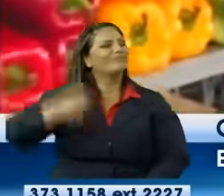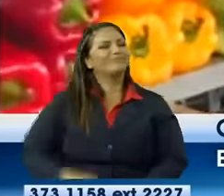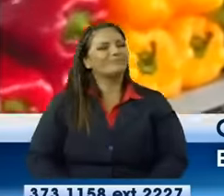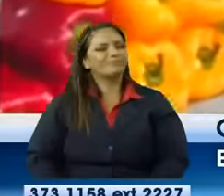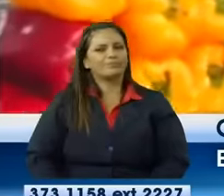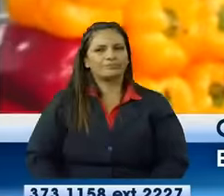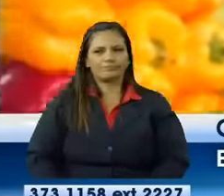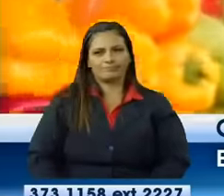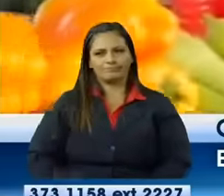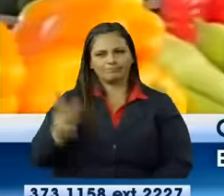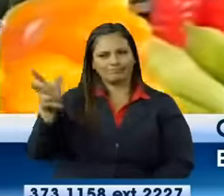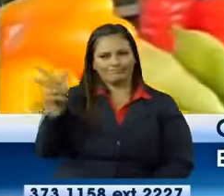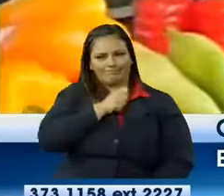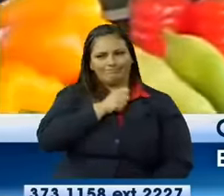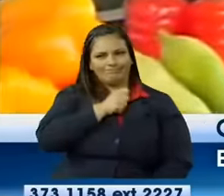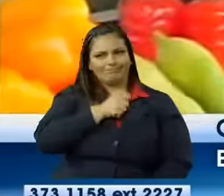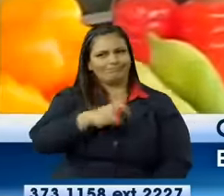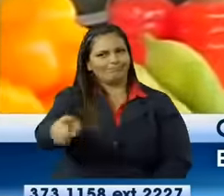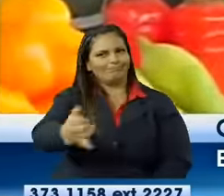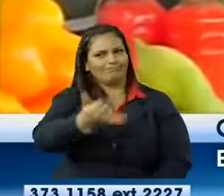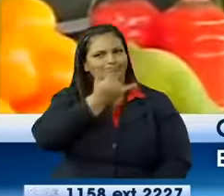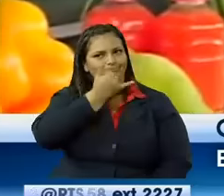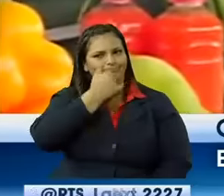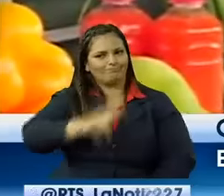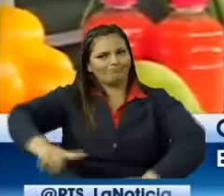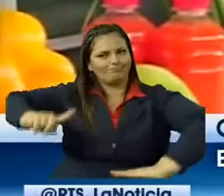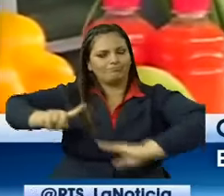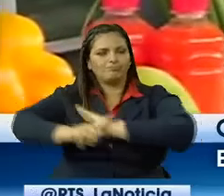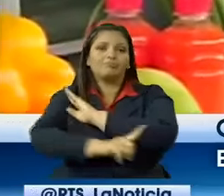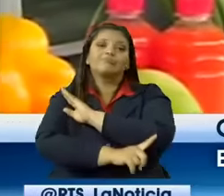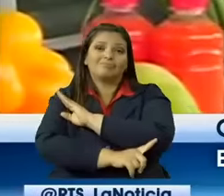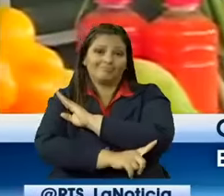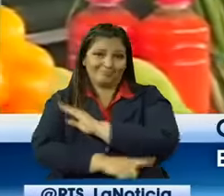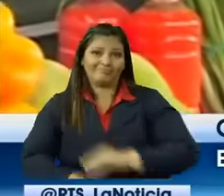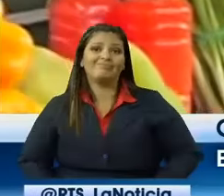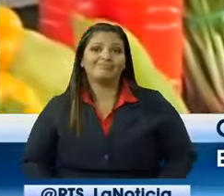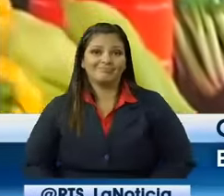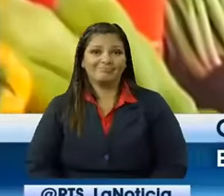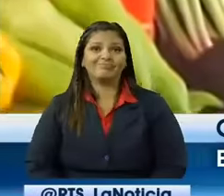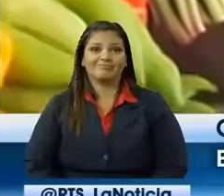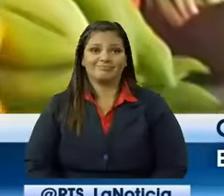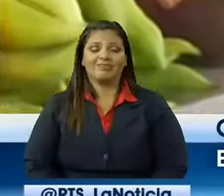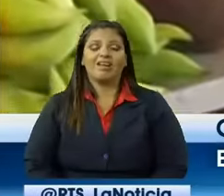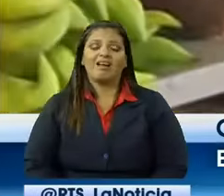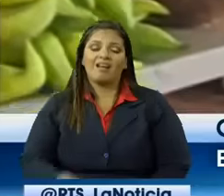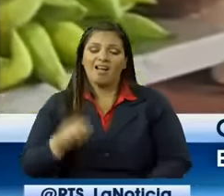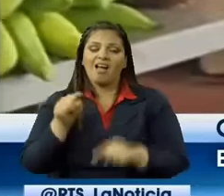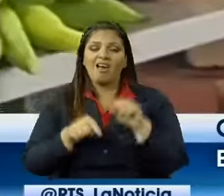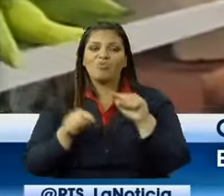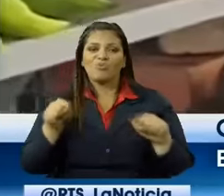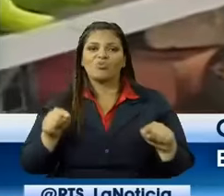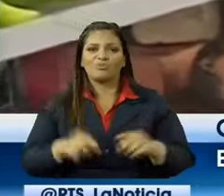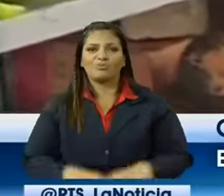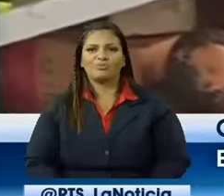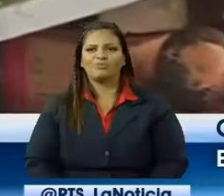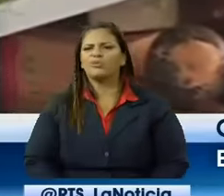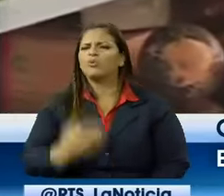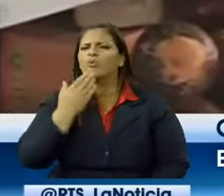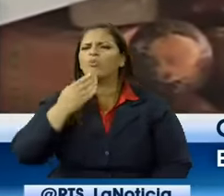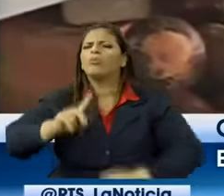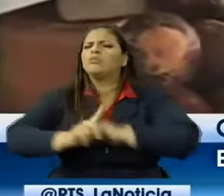Aquí nosotros tenemos una sanción para estos comerciantes, y la sanción es a través del mercado municipal, como